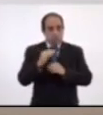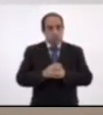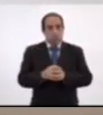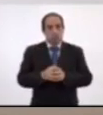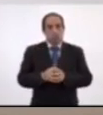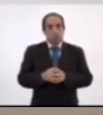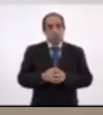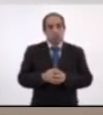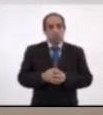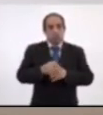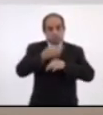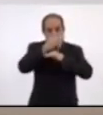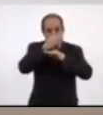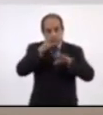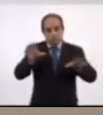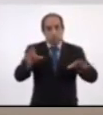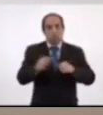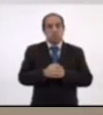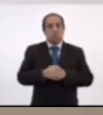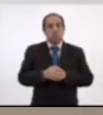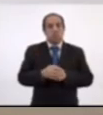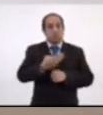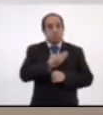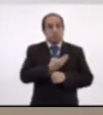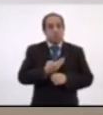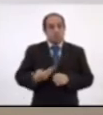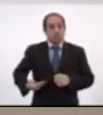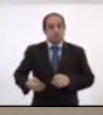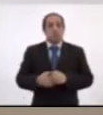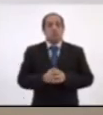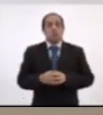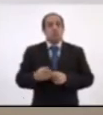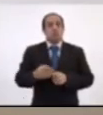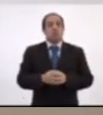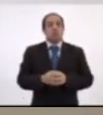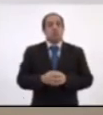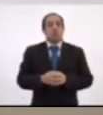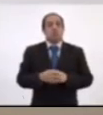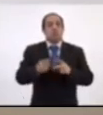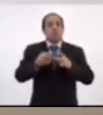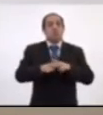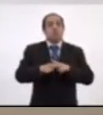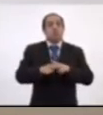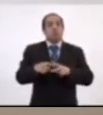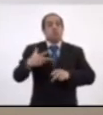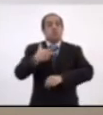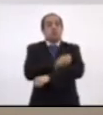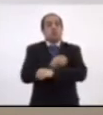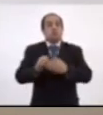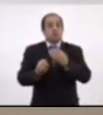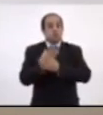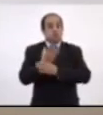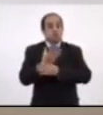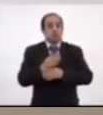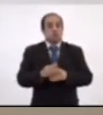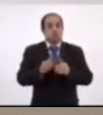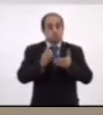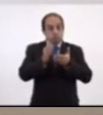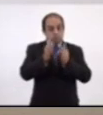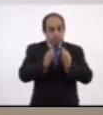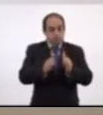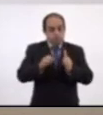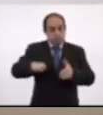se dio a conocer por parte del presidente de la República el inicio de la vacunación de este nuevo bloque de